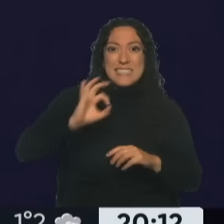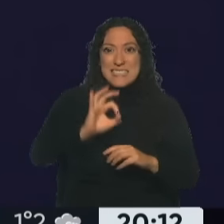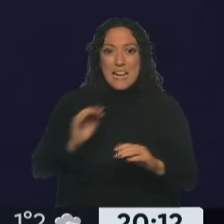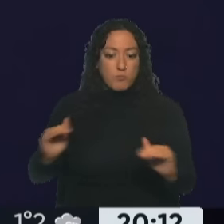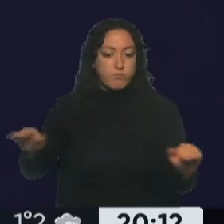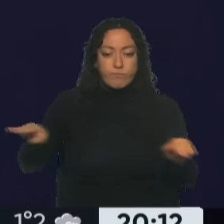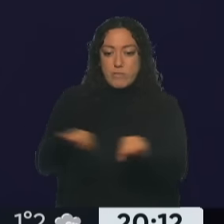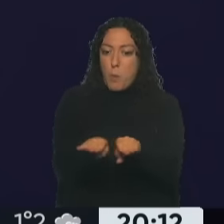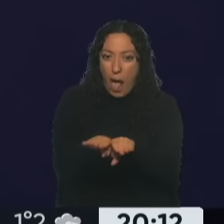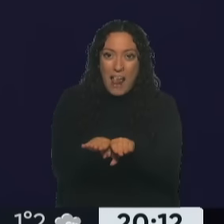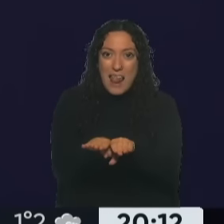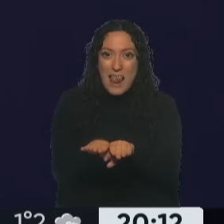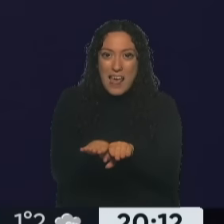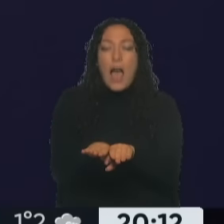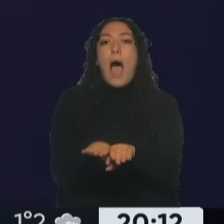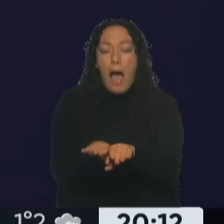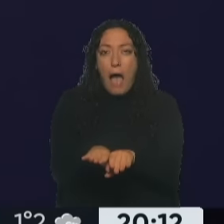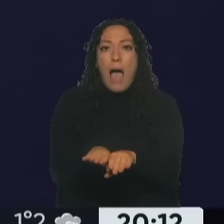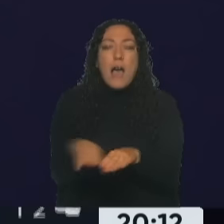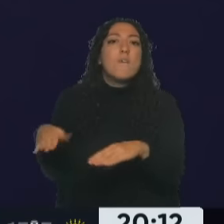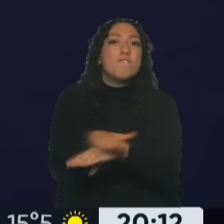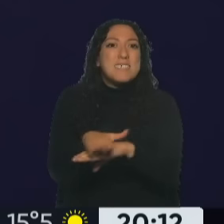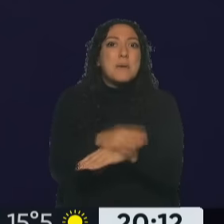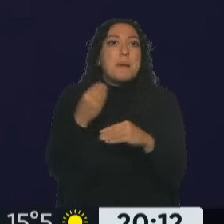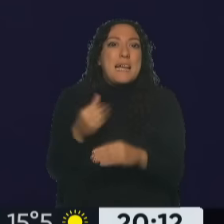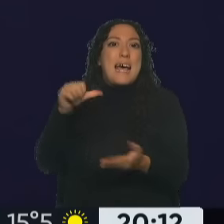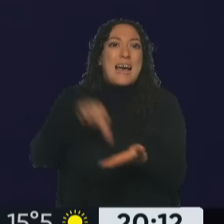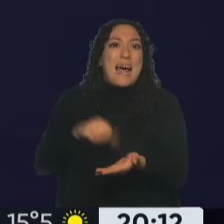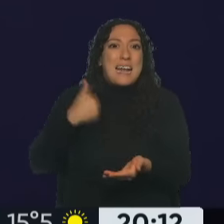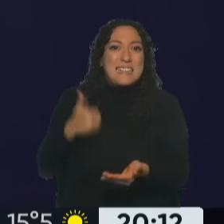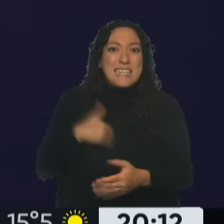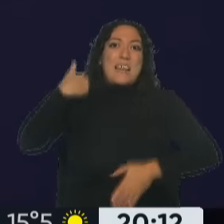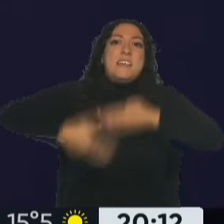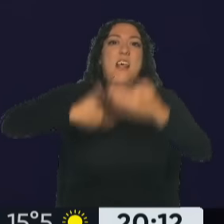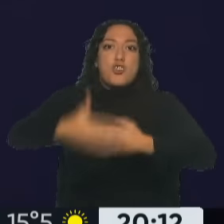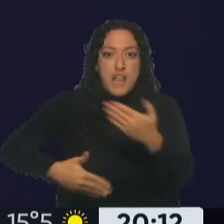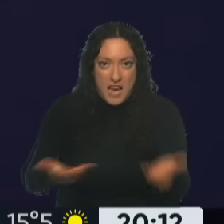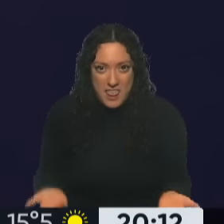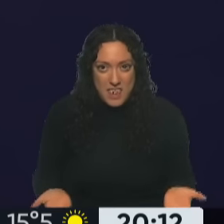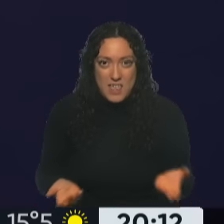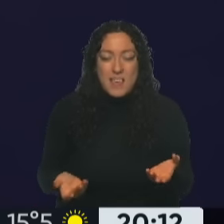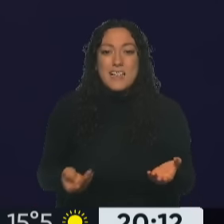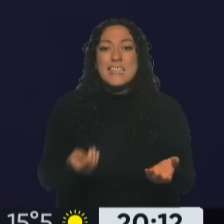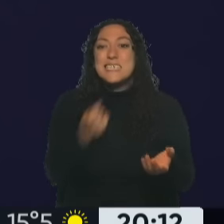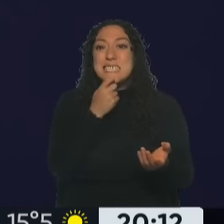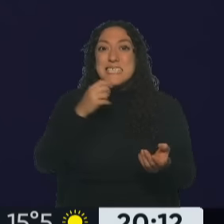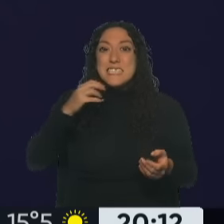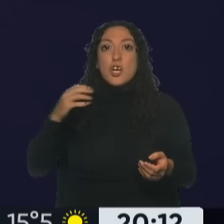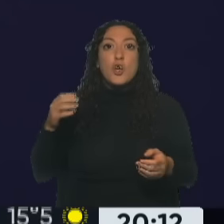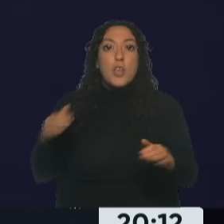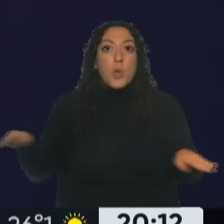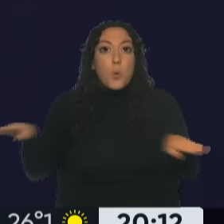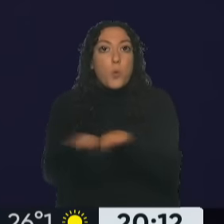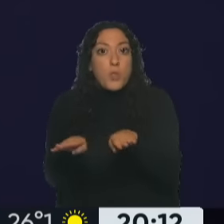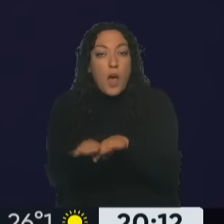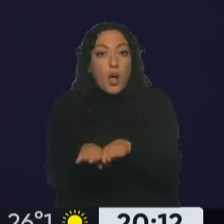bases para que el país se desarrolle si nosotros cumplimos con el déficit cero vamos a dejar de tener en el mediano plazo